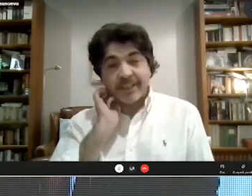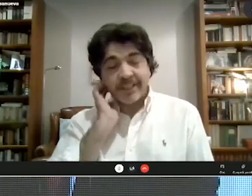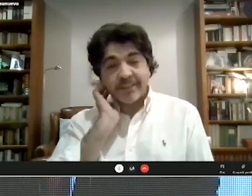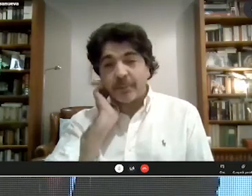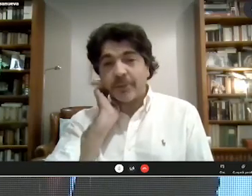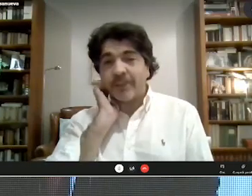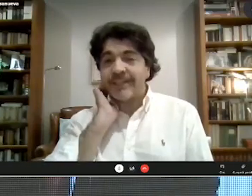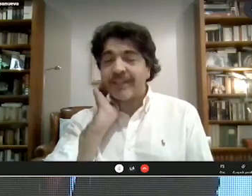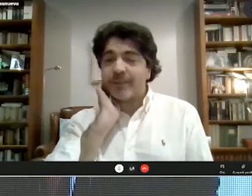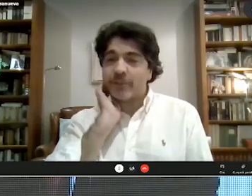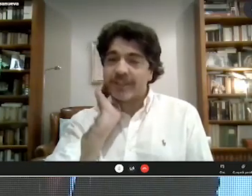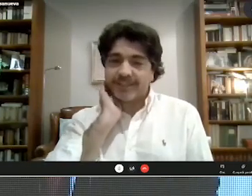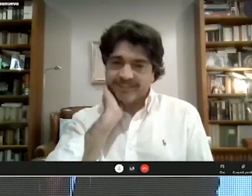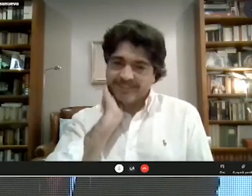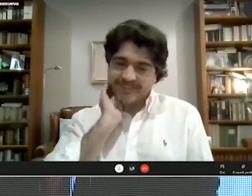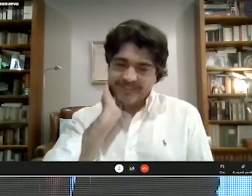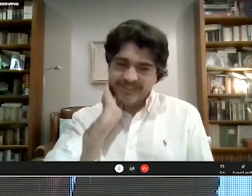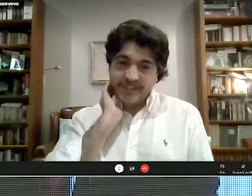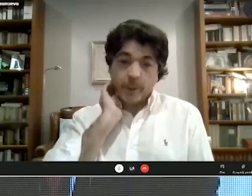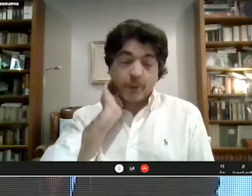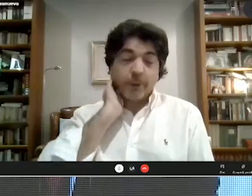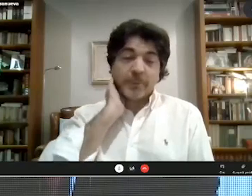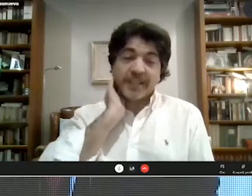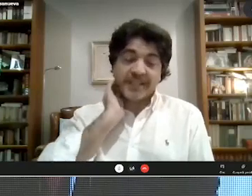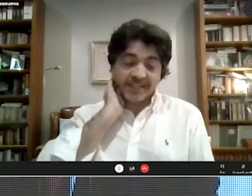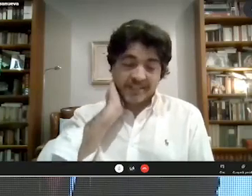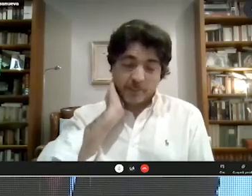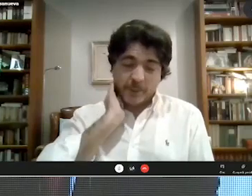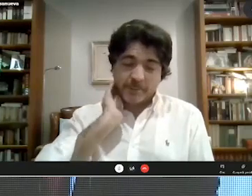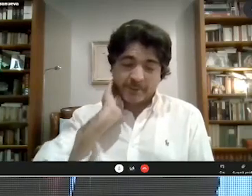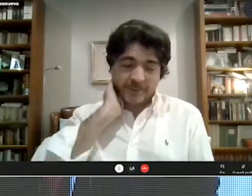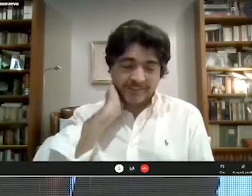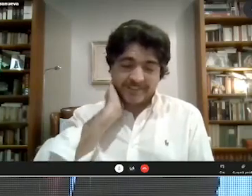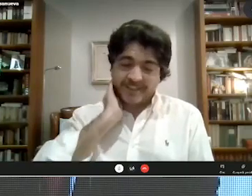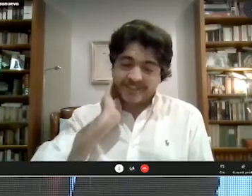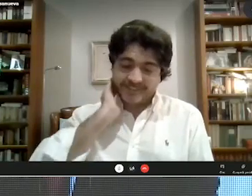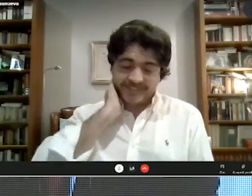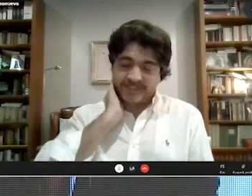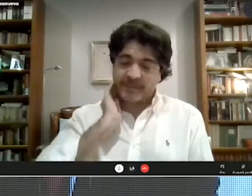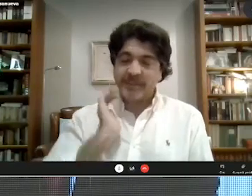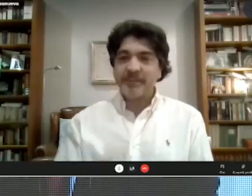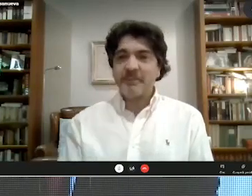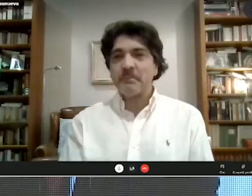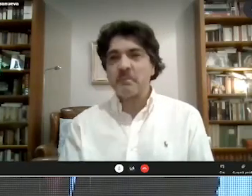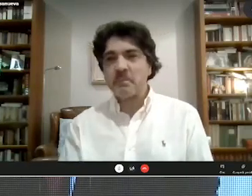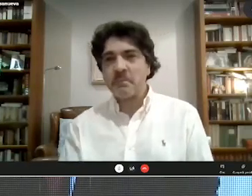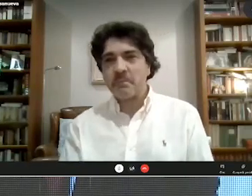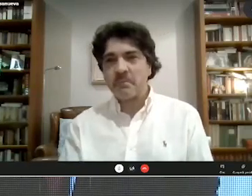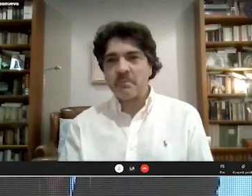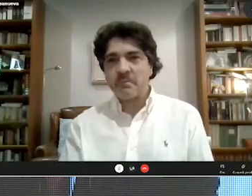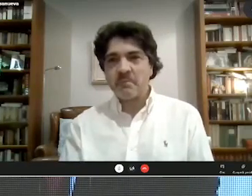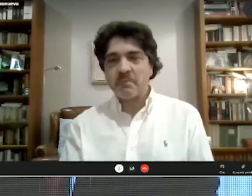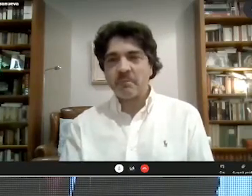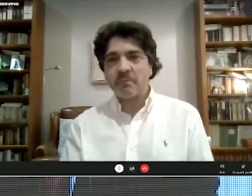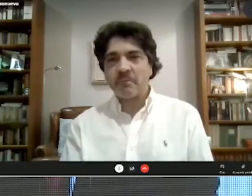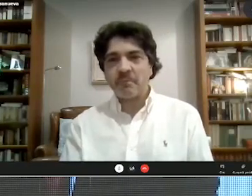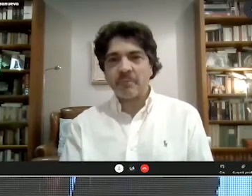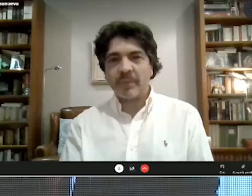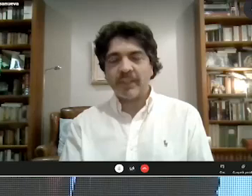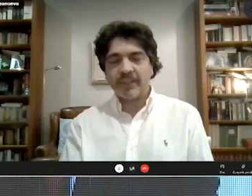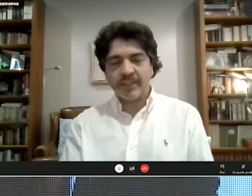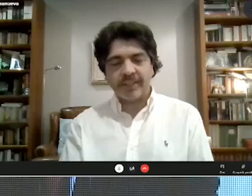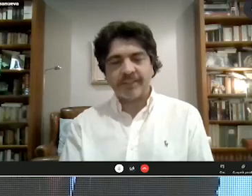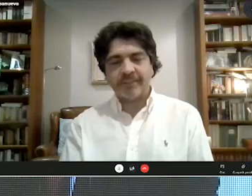otras maldades, interventor del Estado. Y economista, ¿no? necesitáis algún inspector de Hacienda en esta edad, ¿eh? Y economista, ¿verdad?